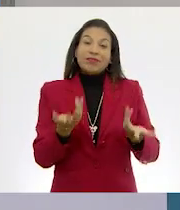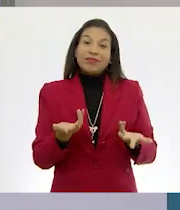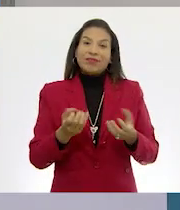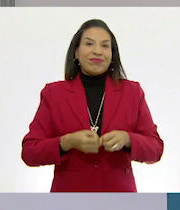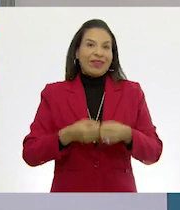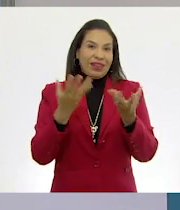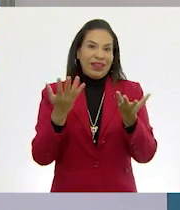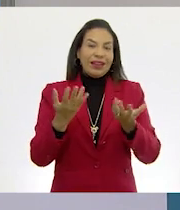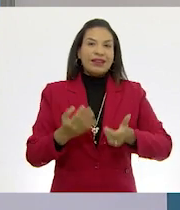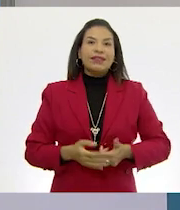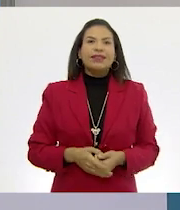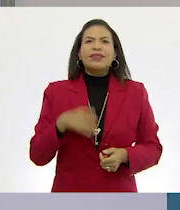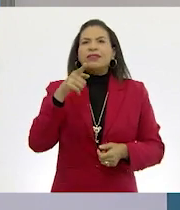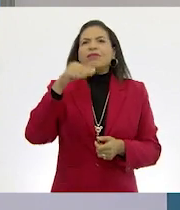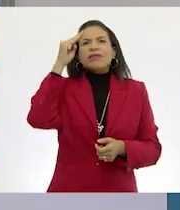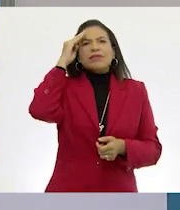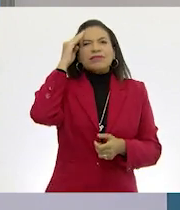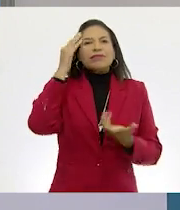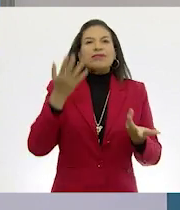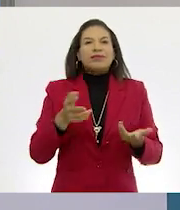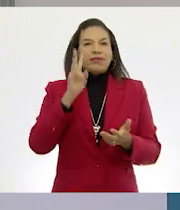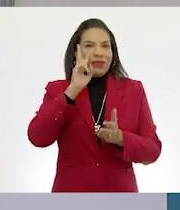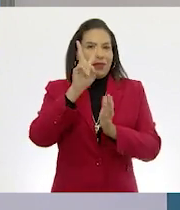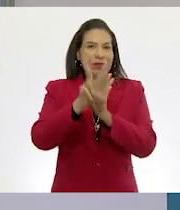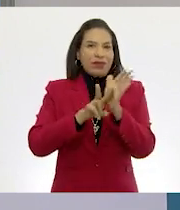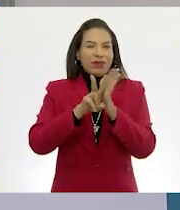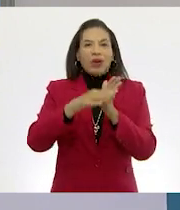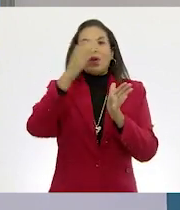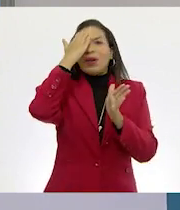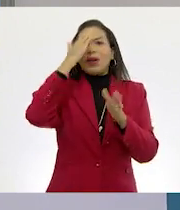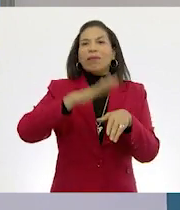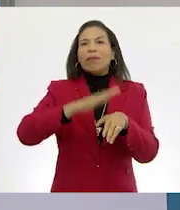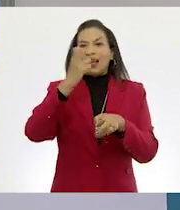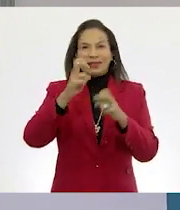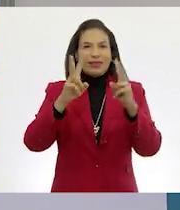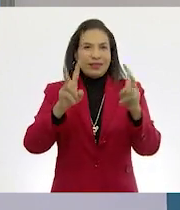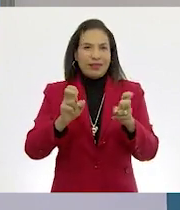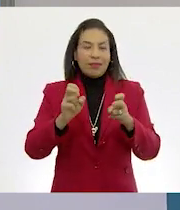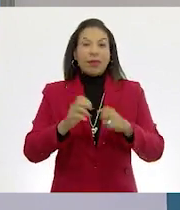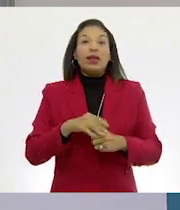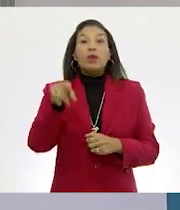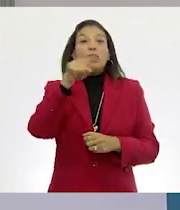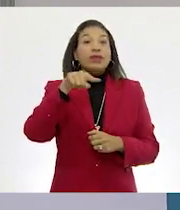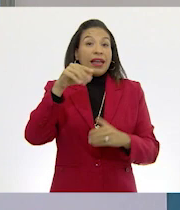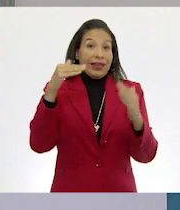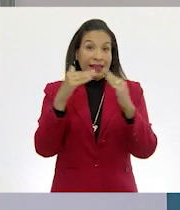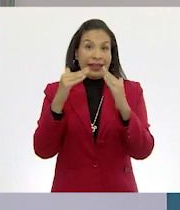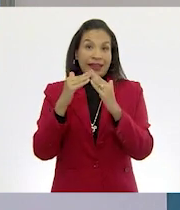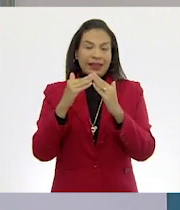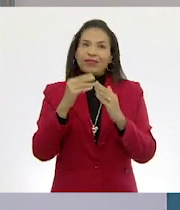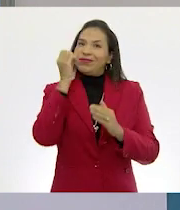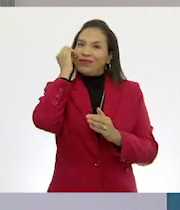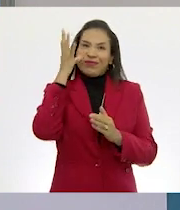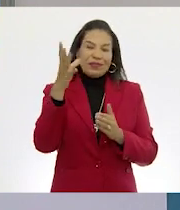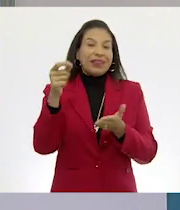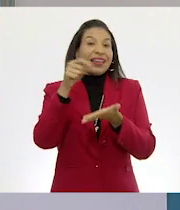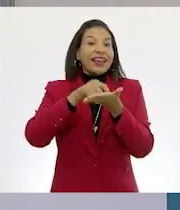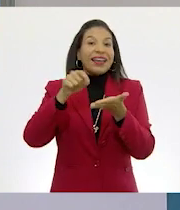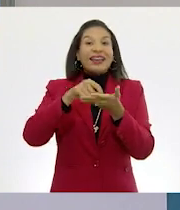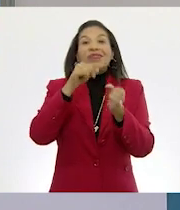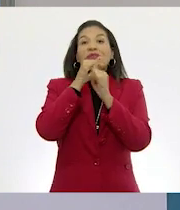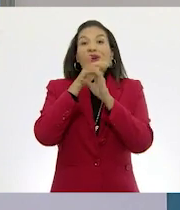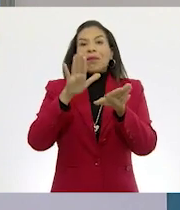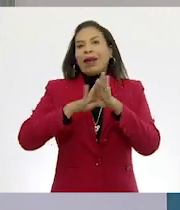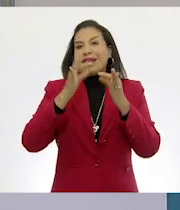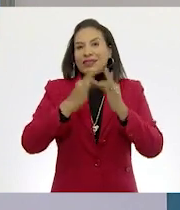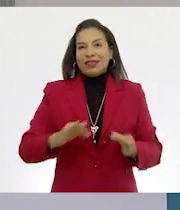Claro, pero ¿qué les parece si vemos un video para conocer más sobre este tema? Y ustedes en casa, no olviden tomar notas con la